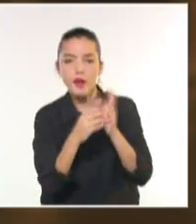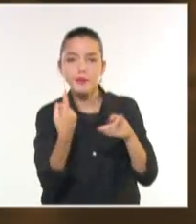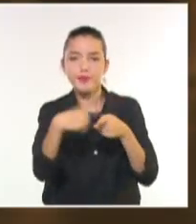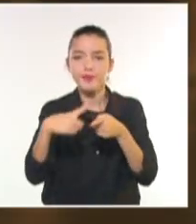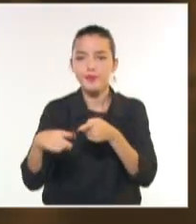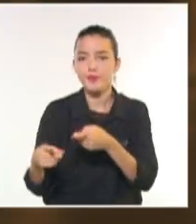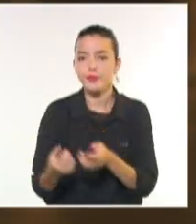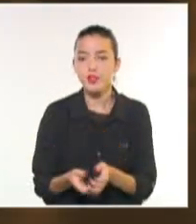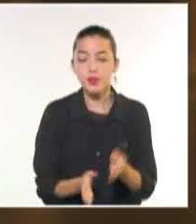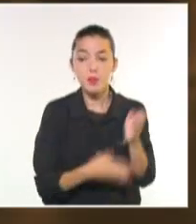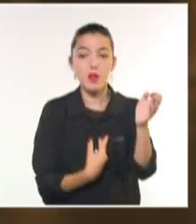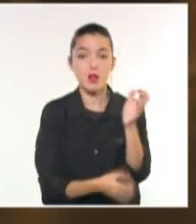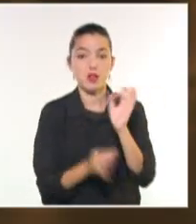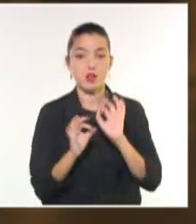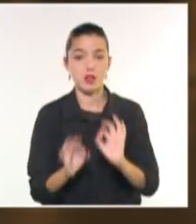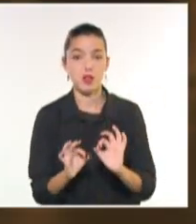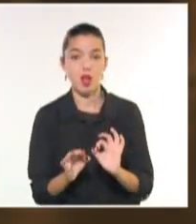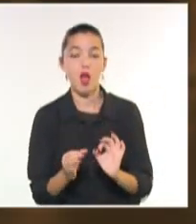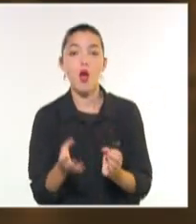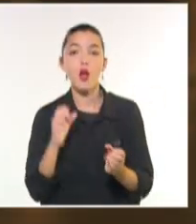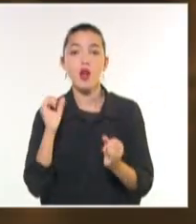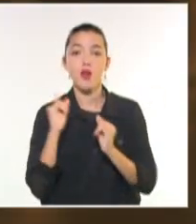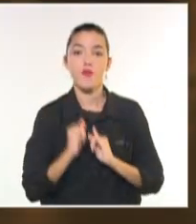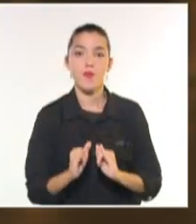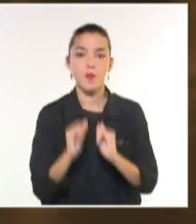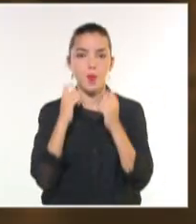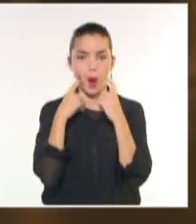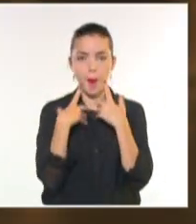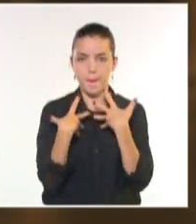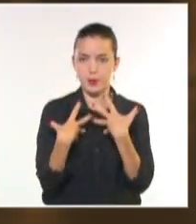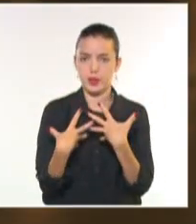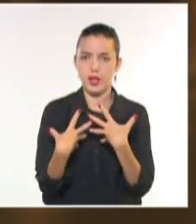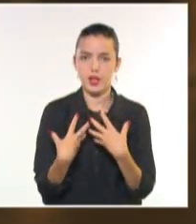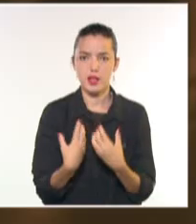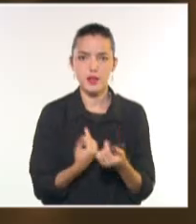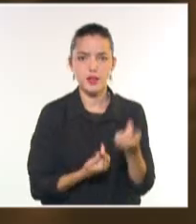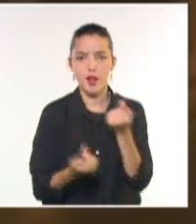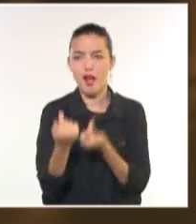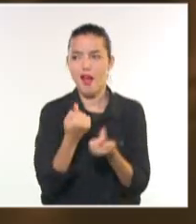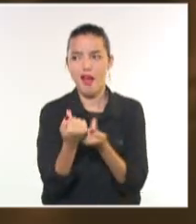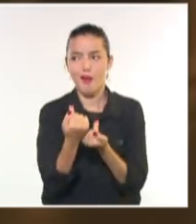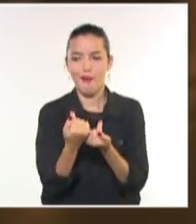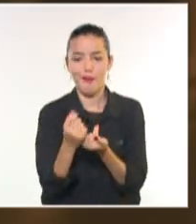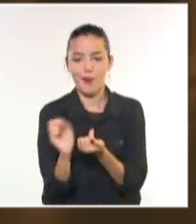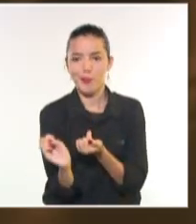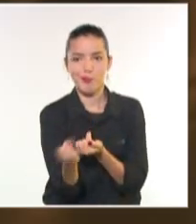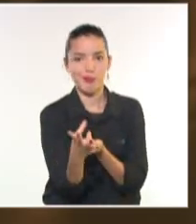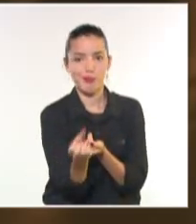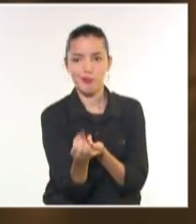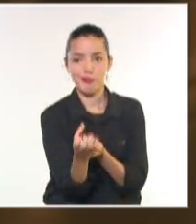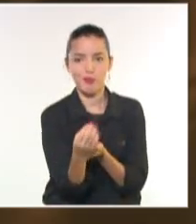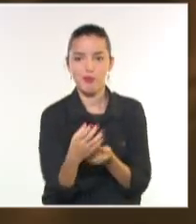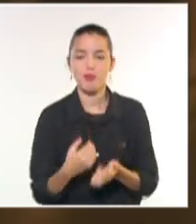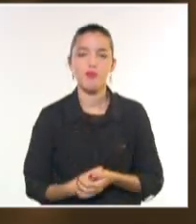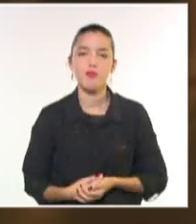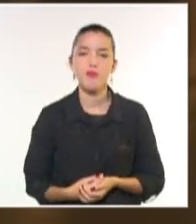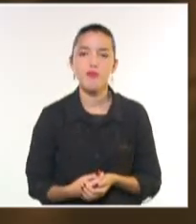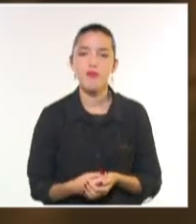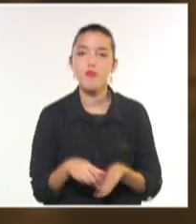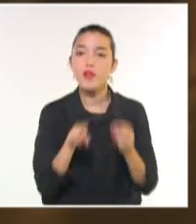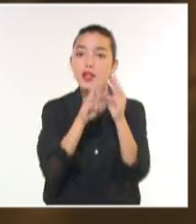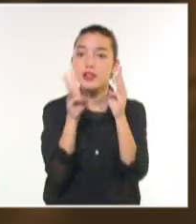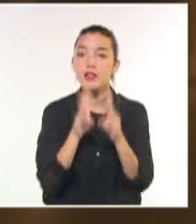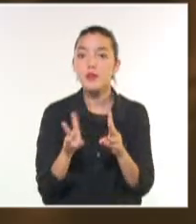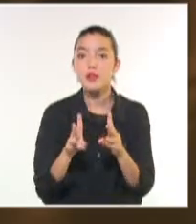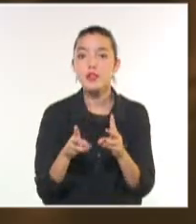evento importante al que debemos prestar atención o si es solo un fenómeno viral. Las plataformas digitales utilizadas con sentido